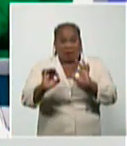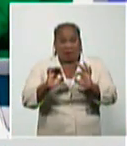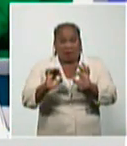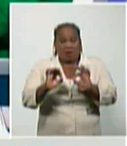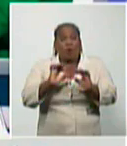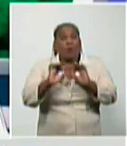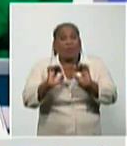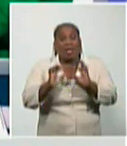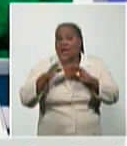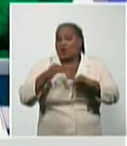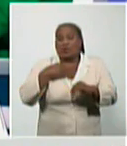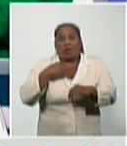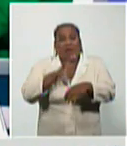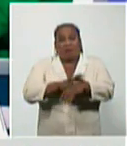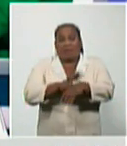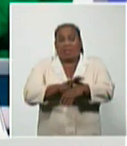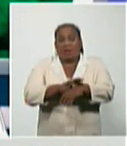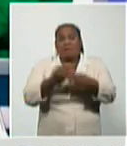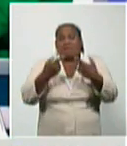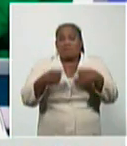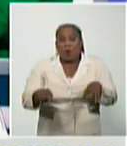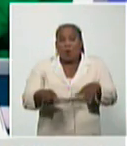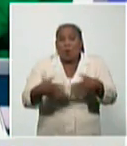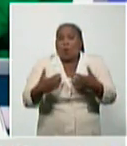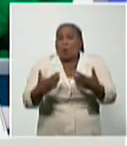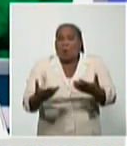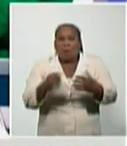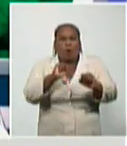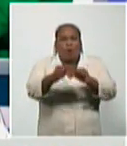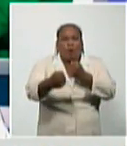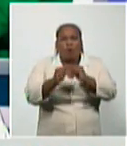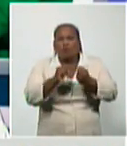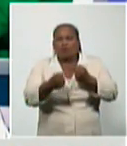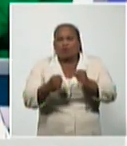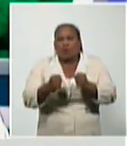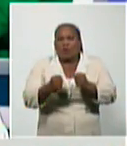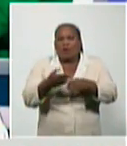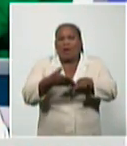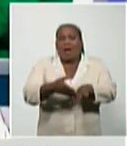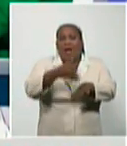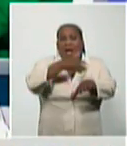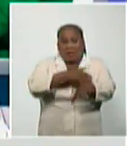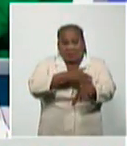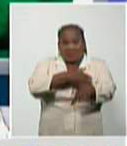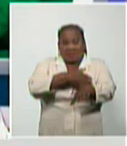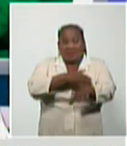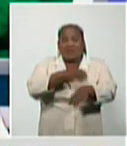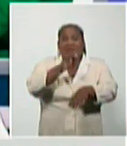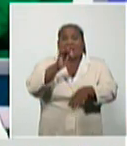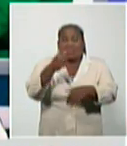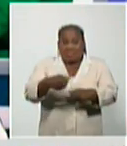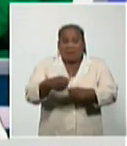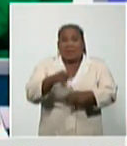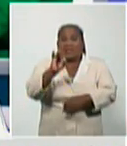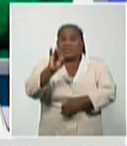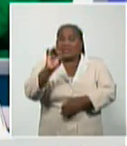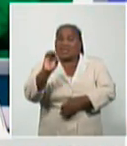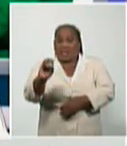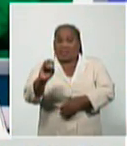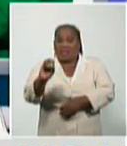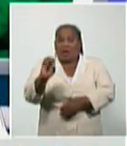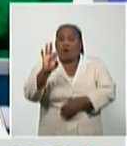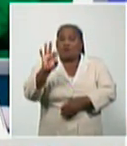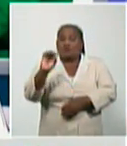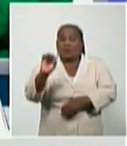Pero es que se plantea que para que pueda ejercer un control tiene que haber entre un 70 y un 80% de